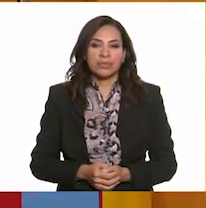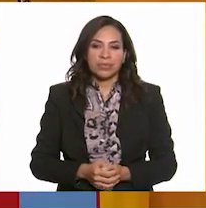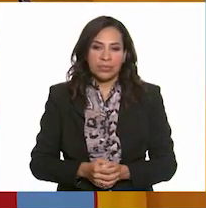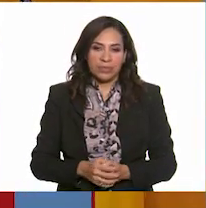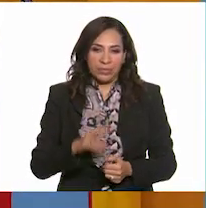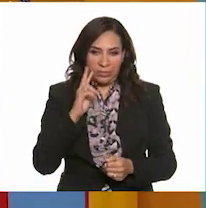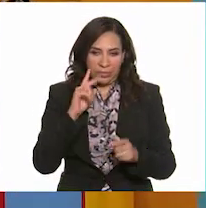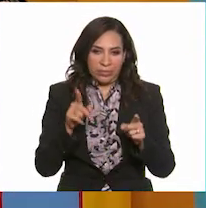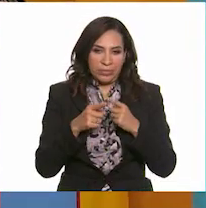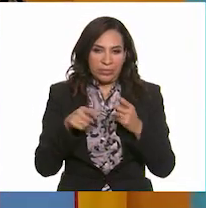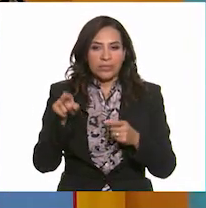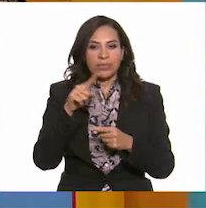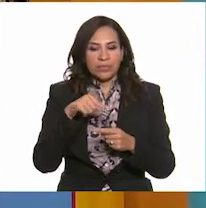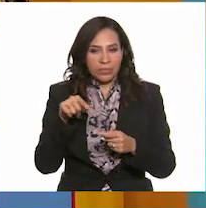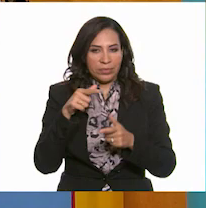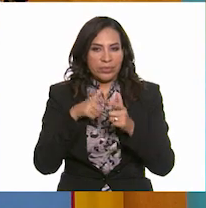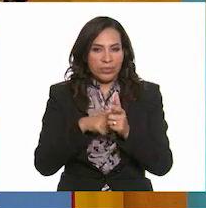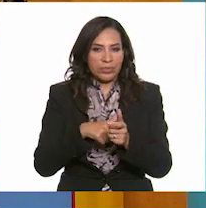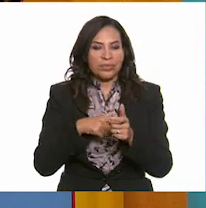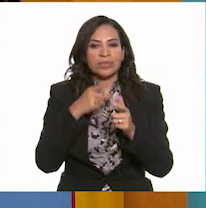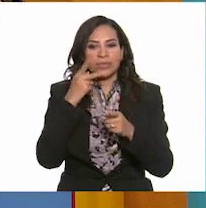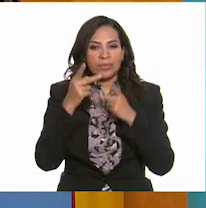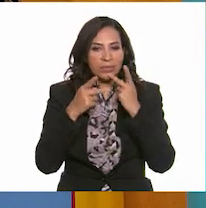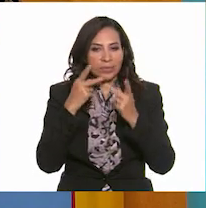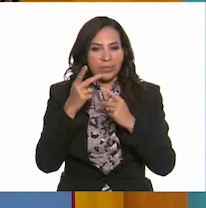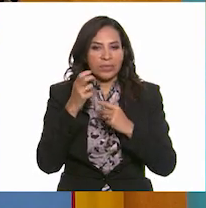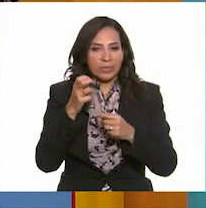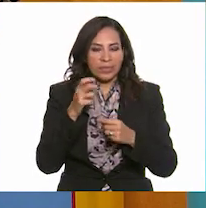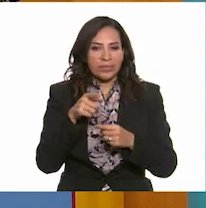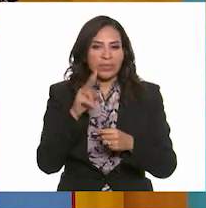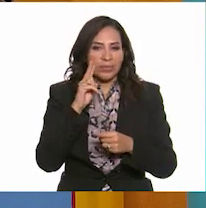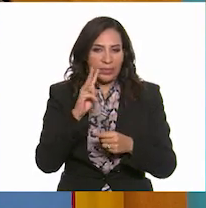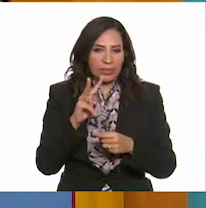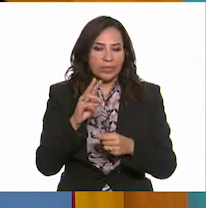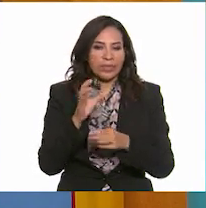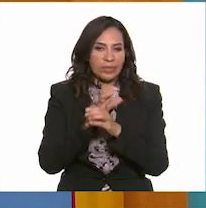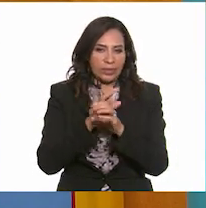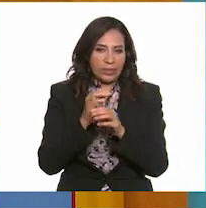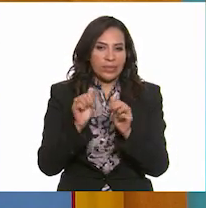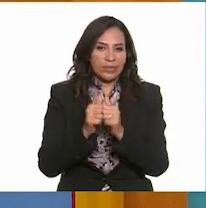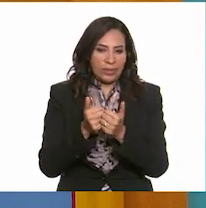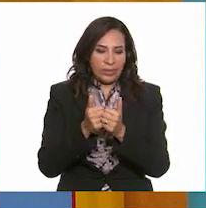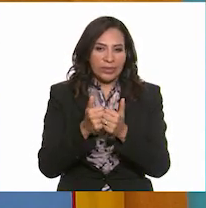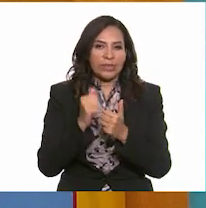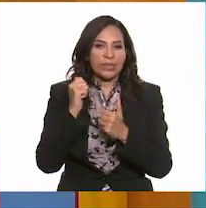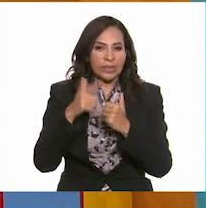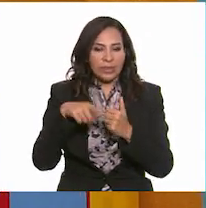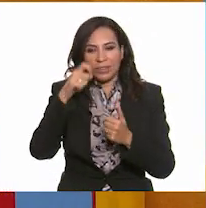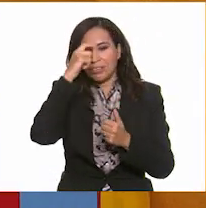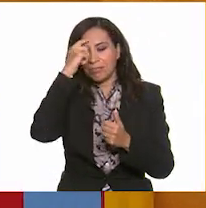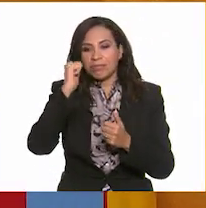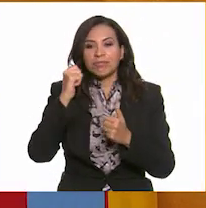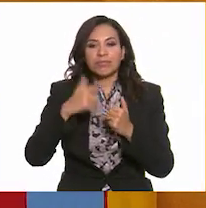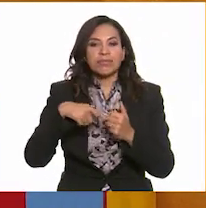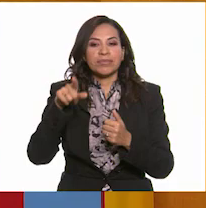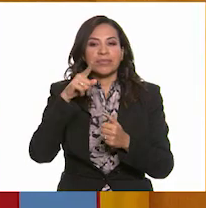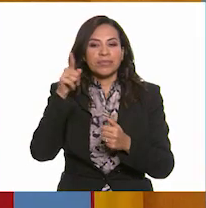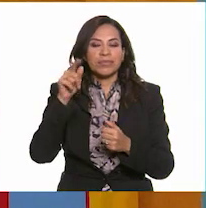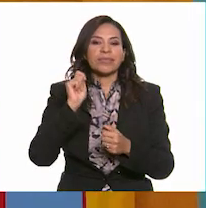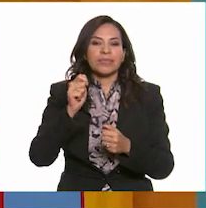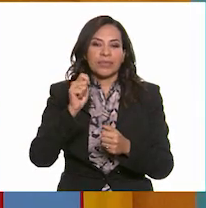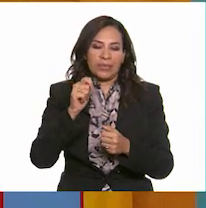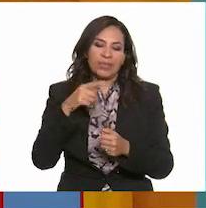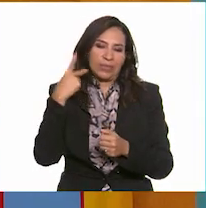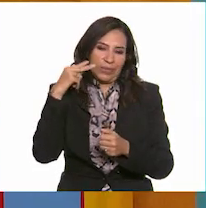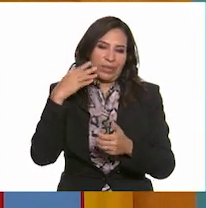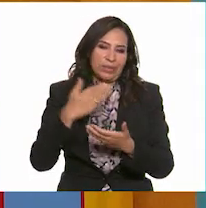Seguimos este ritmo y ustedes van a seguir con este ritmo del café con café pan, con que pan. Es algo que inventaron por ahí los jarochos para seguir